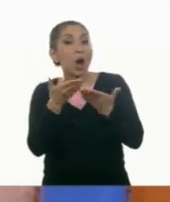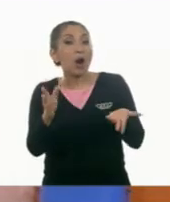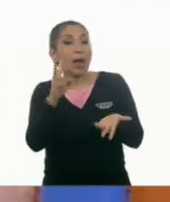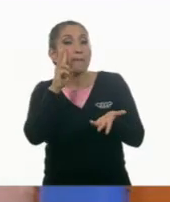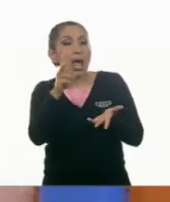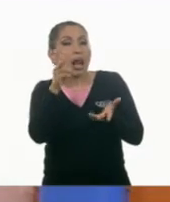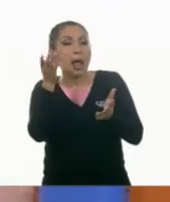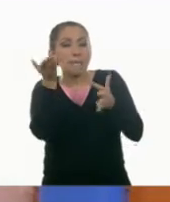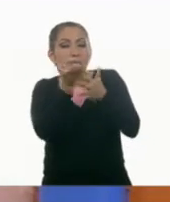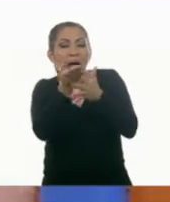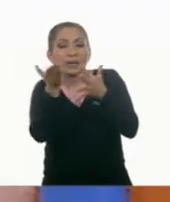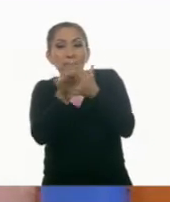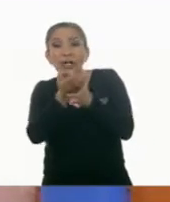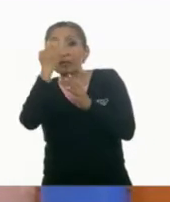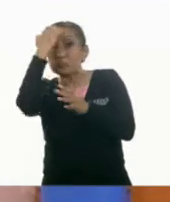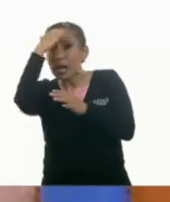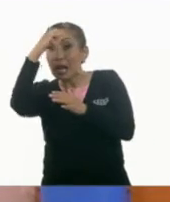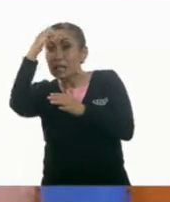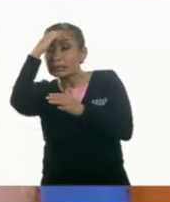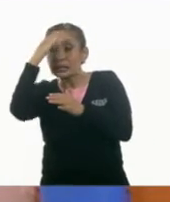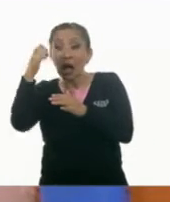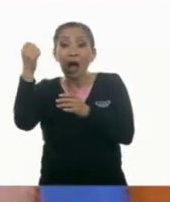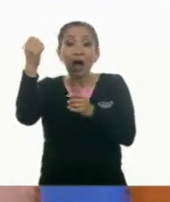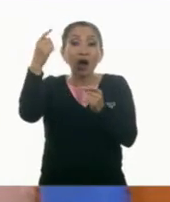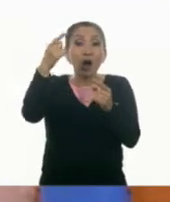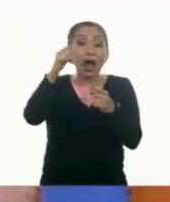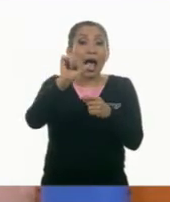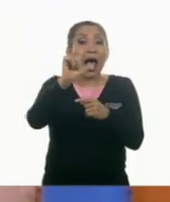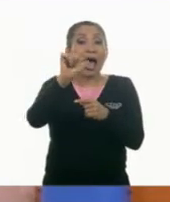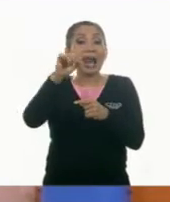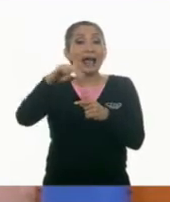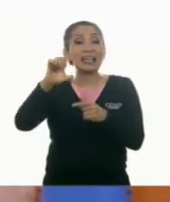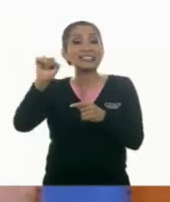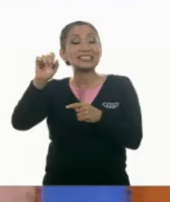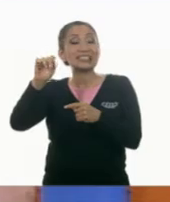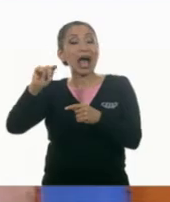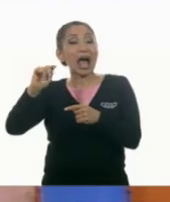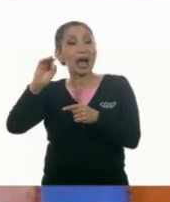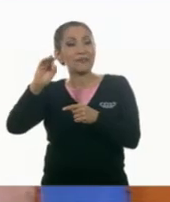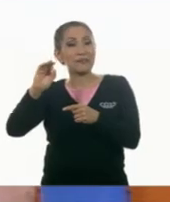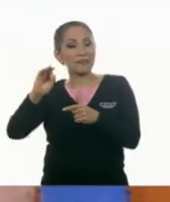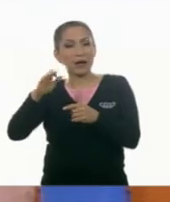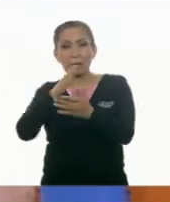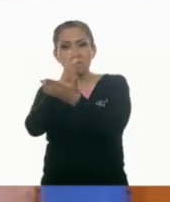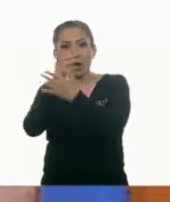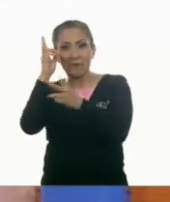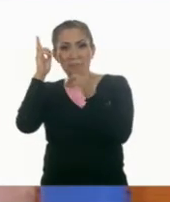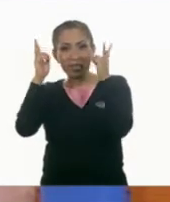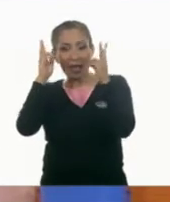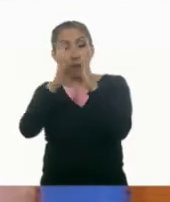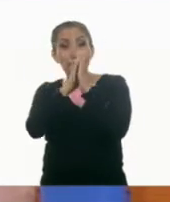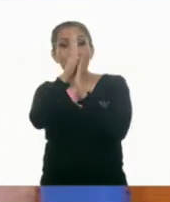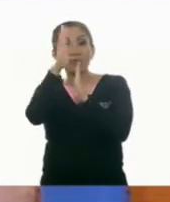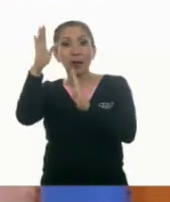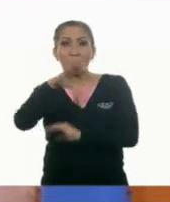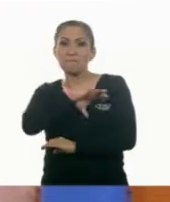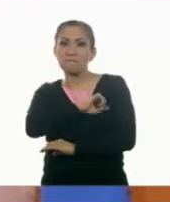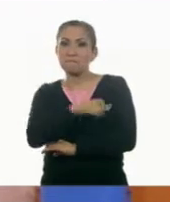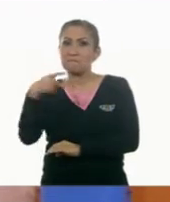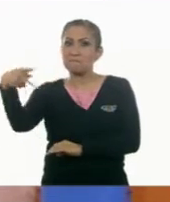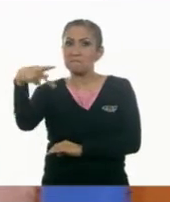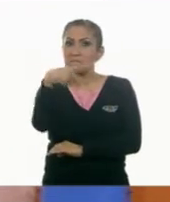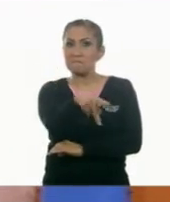a ver fragmentos de la experiencia que tuvieron Alan y Staff en una visita a su biblioteca